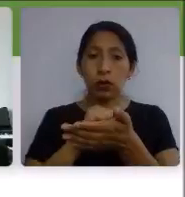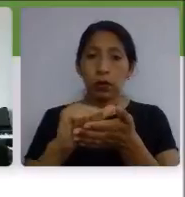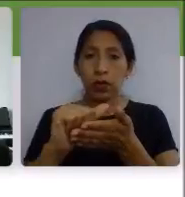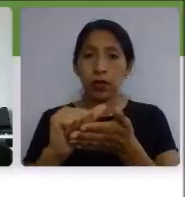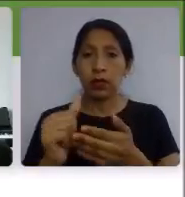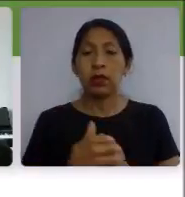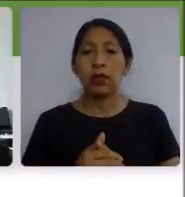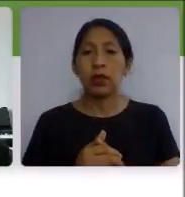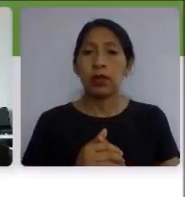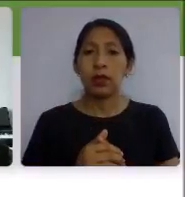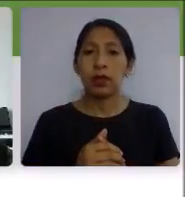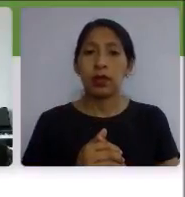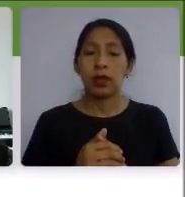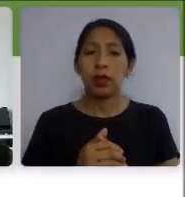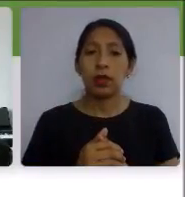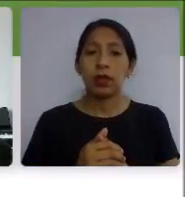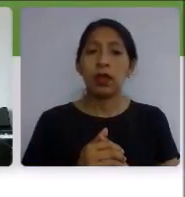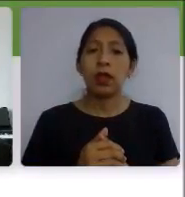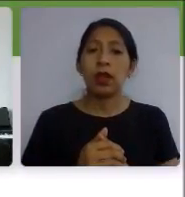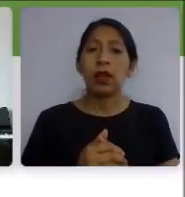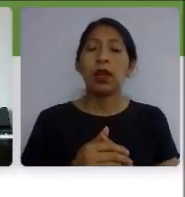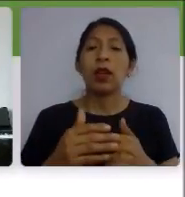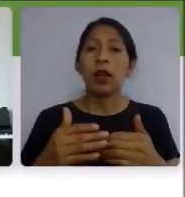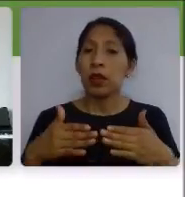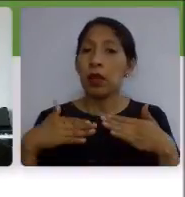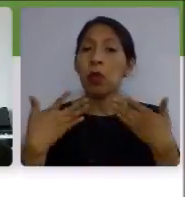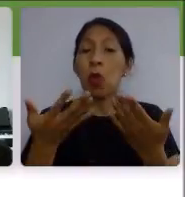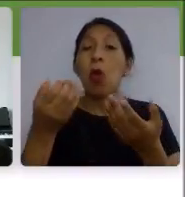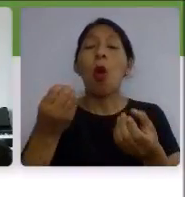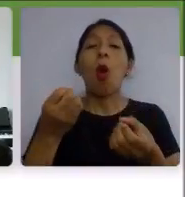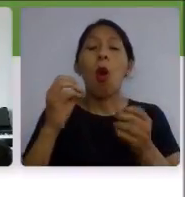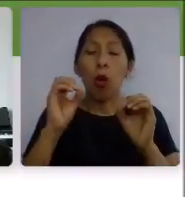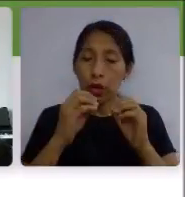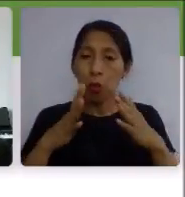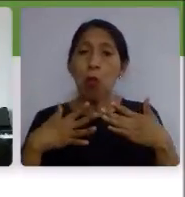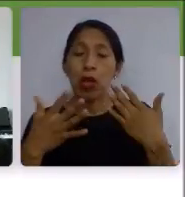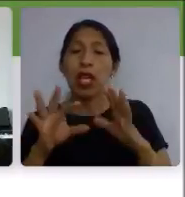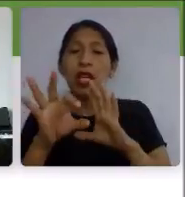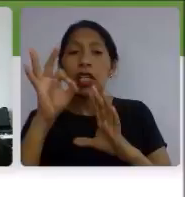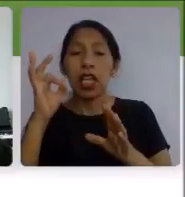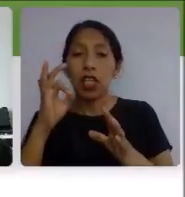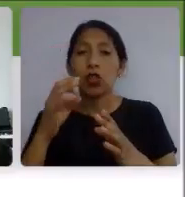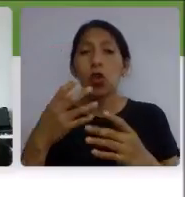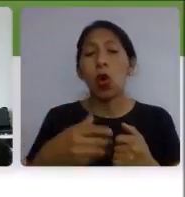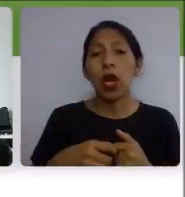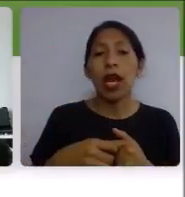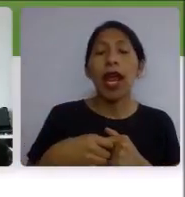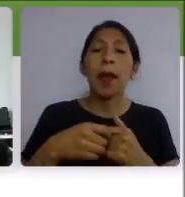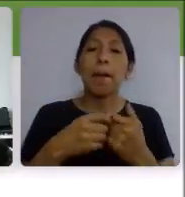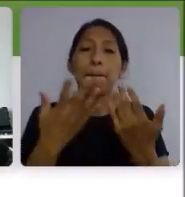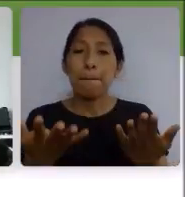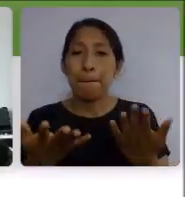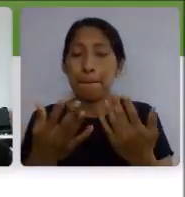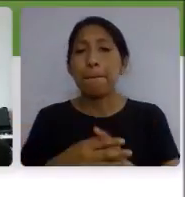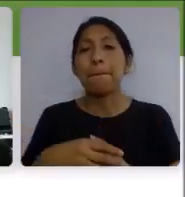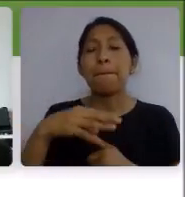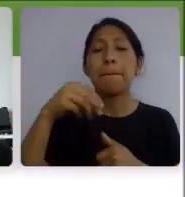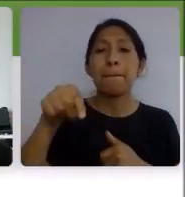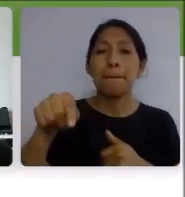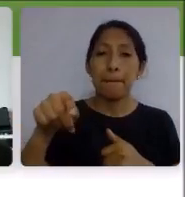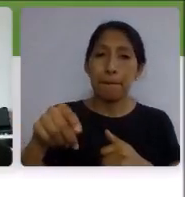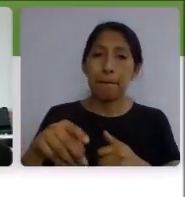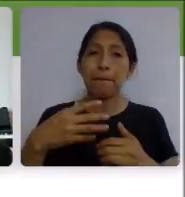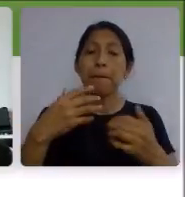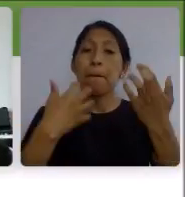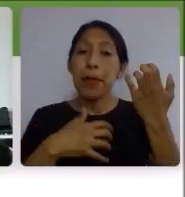¿Qué tan probable es que se elija México, por ejemplo, o Argentina o Perú? Aquellos que respondieron que es muy probable que lo visiten